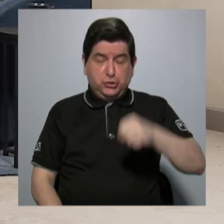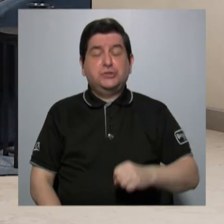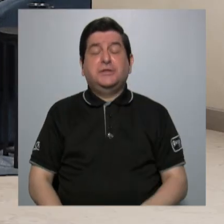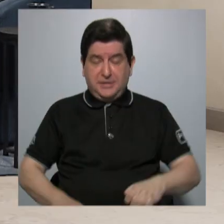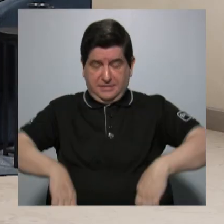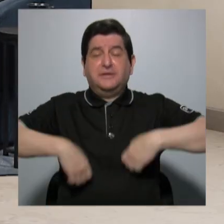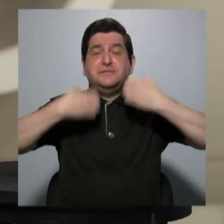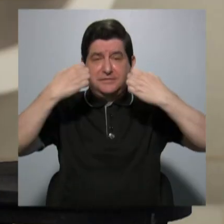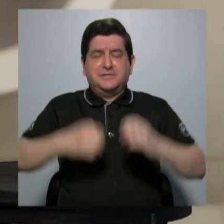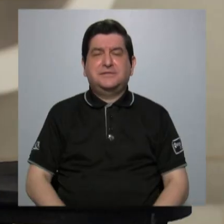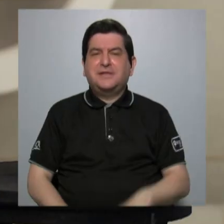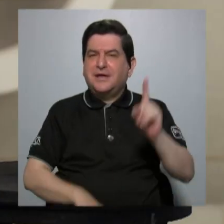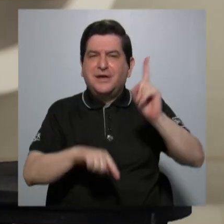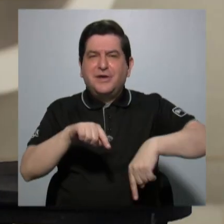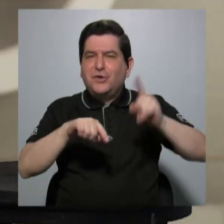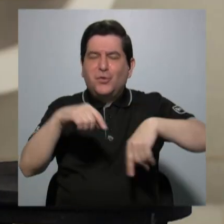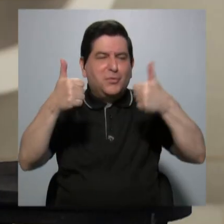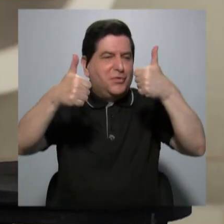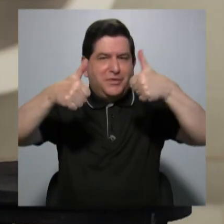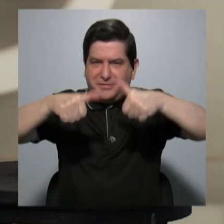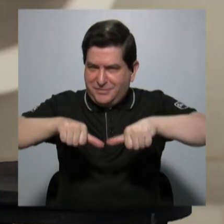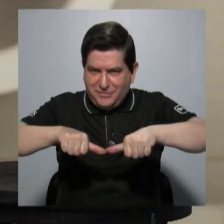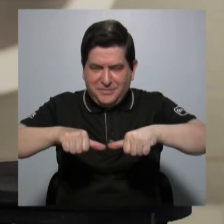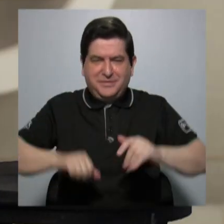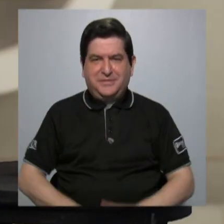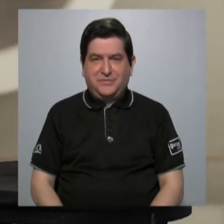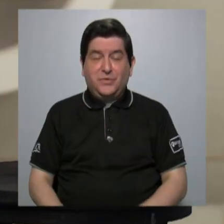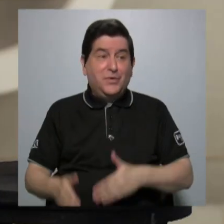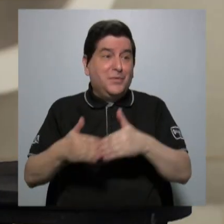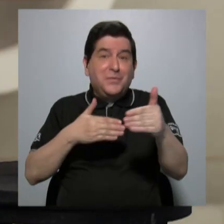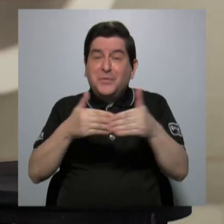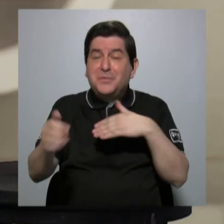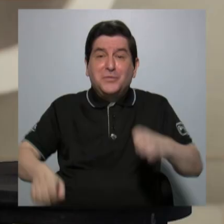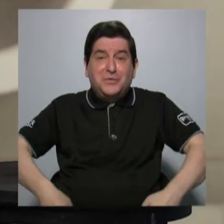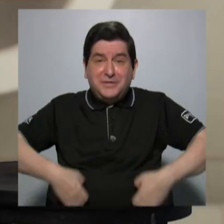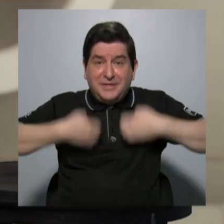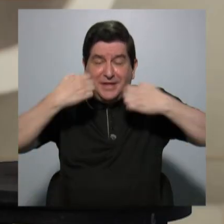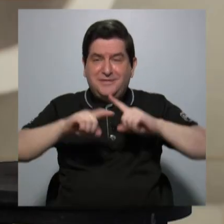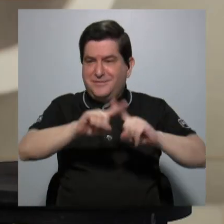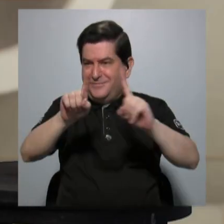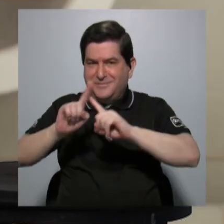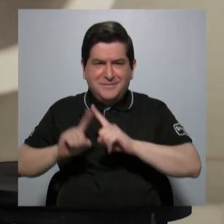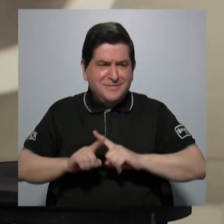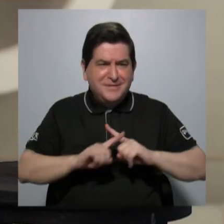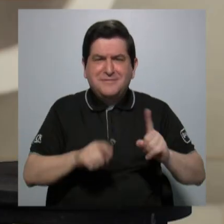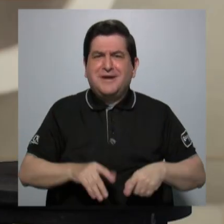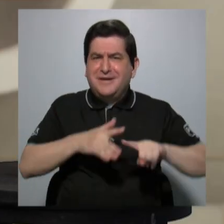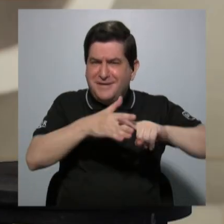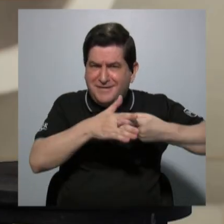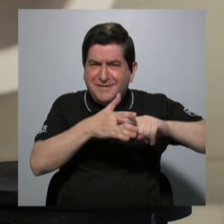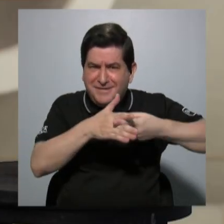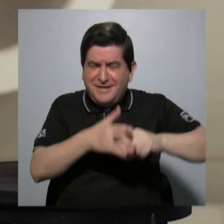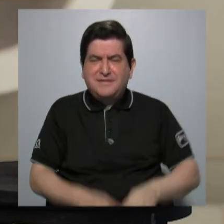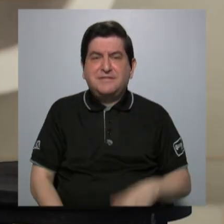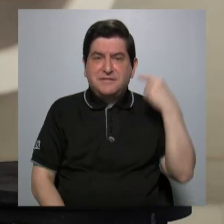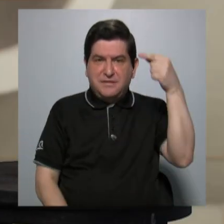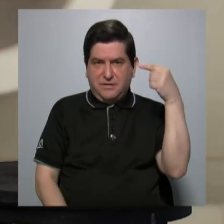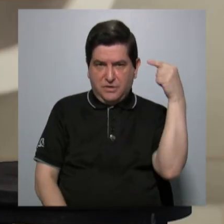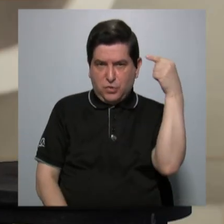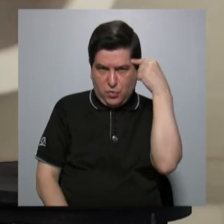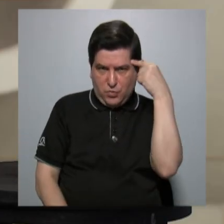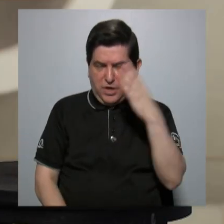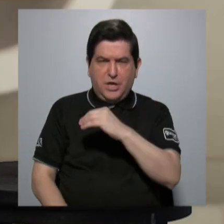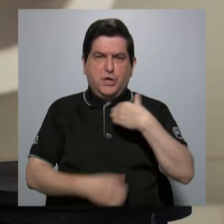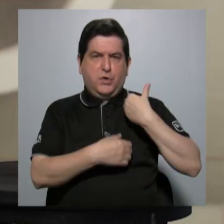crisis estructural porque no se han podido poner de acuerdo, a pesar de que existen una serie de mecanismos, el